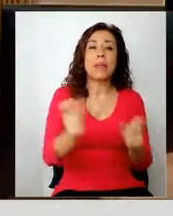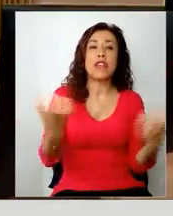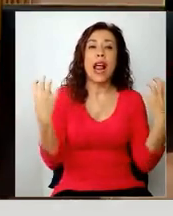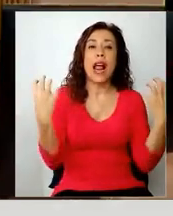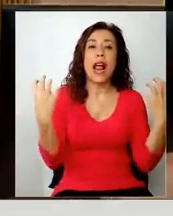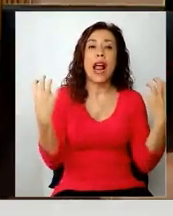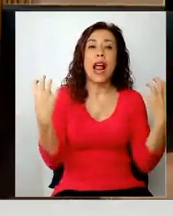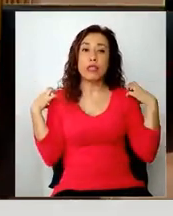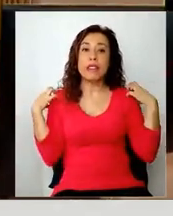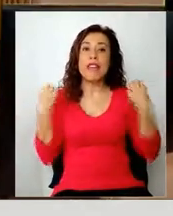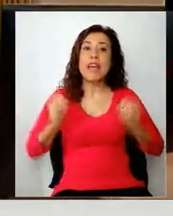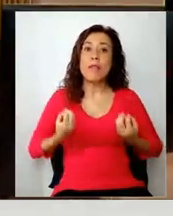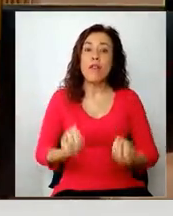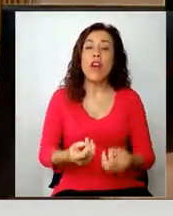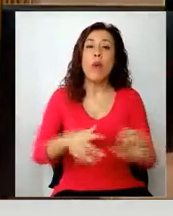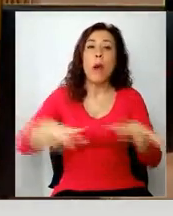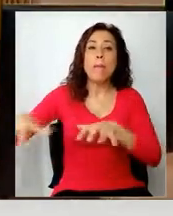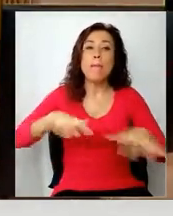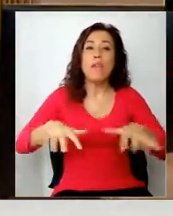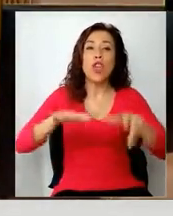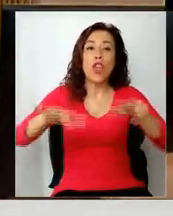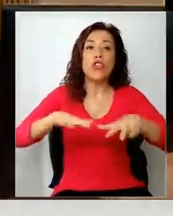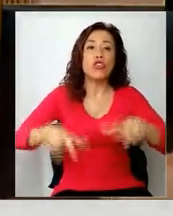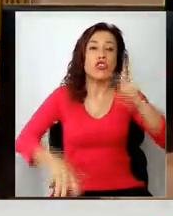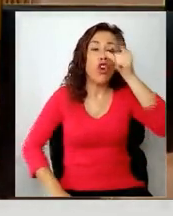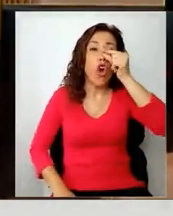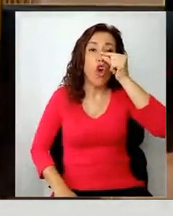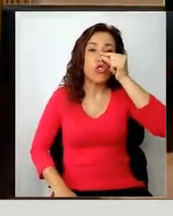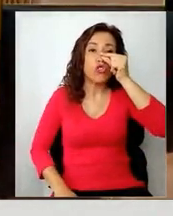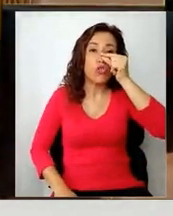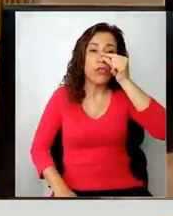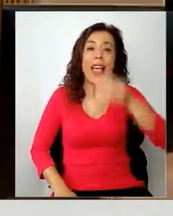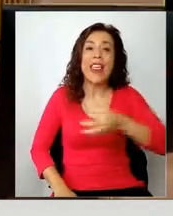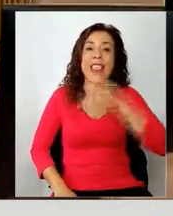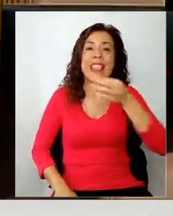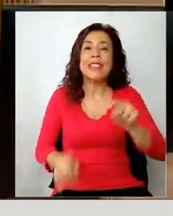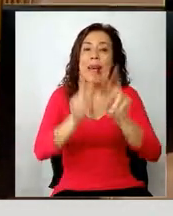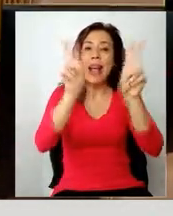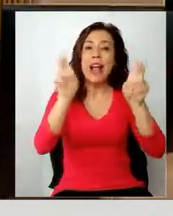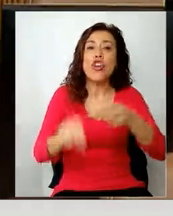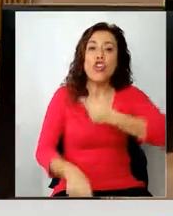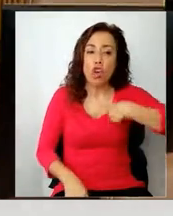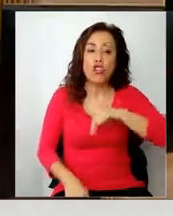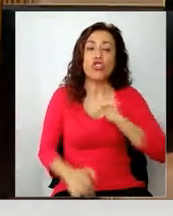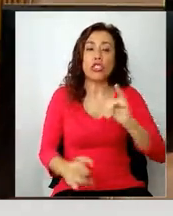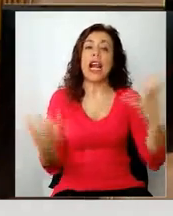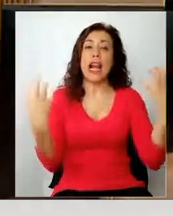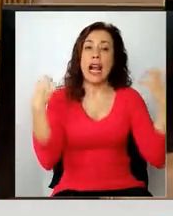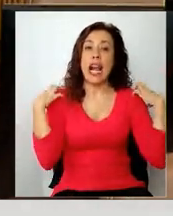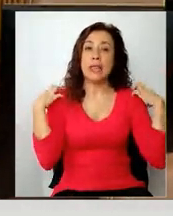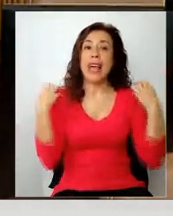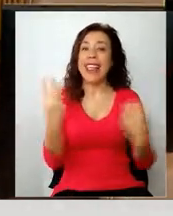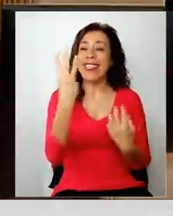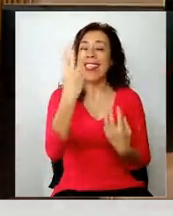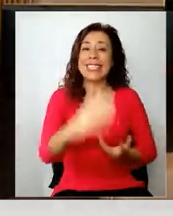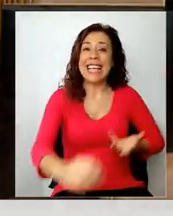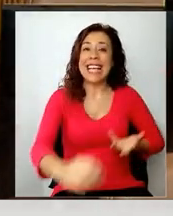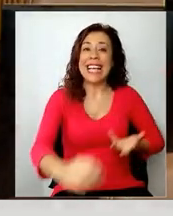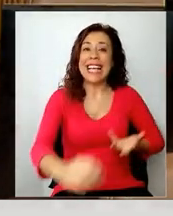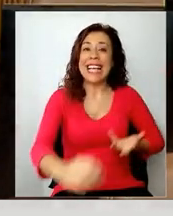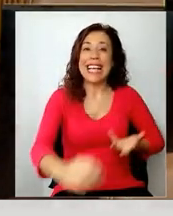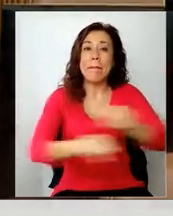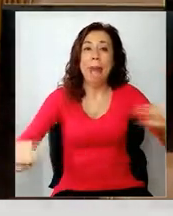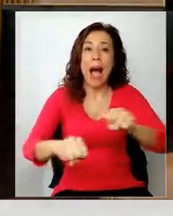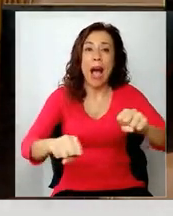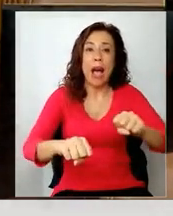como movimiento 18 de octubre dicen comillas nos hacemos responsables de los tres ataques con explosivos